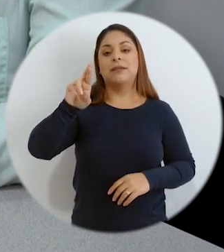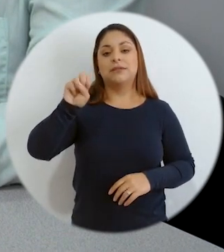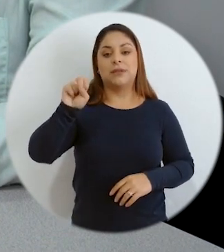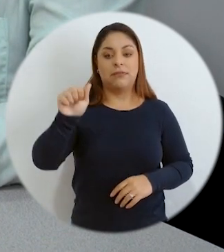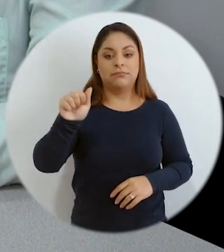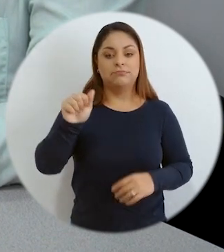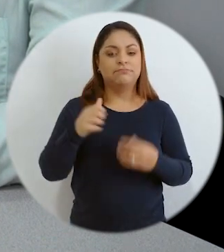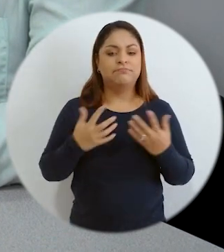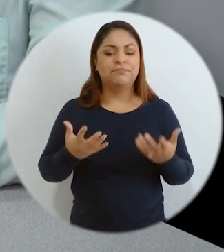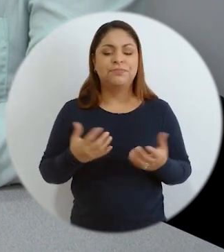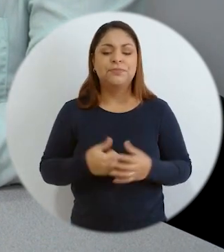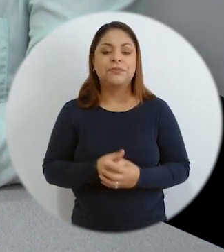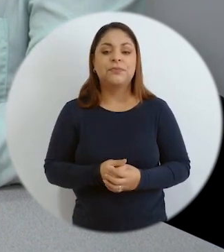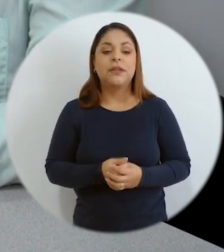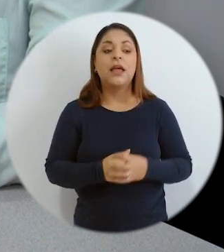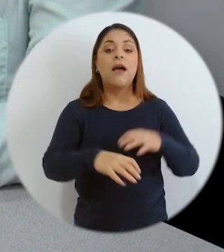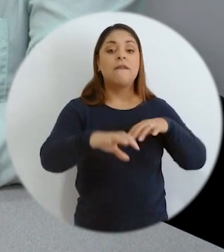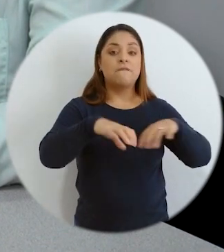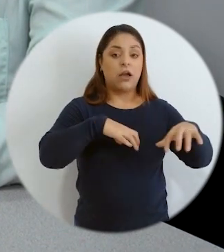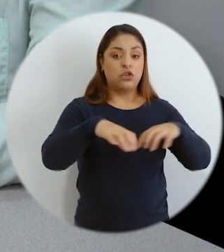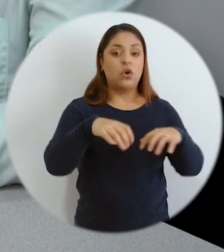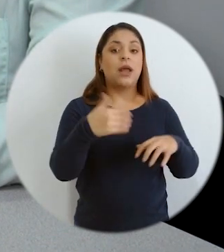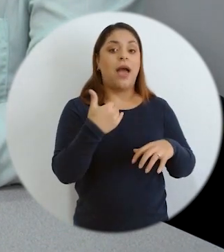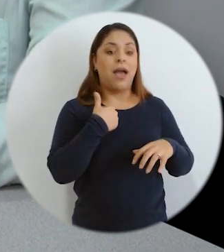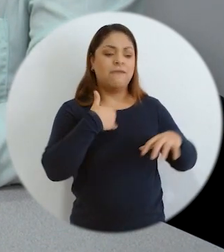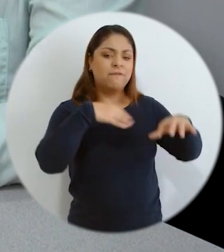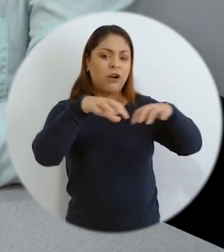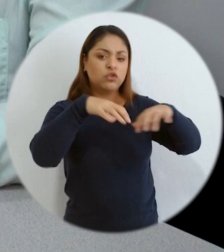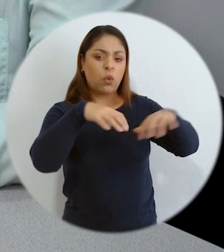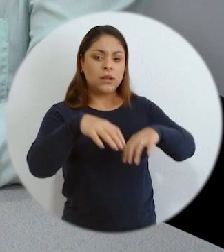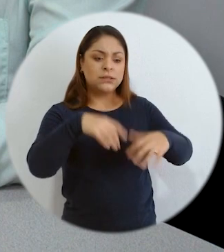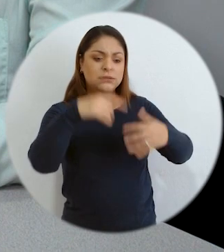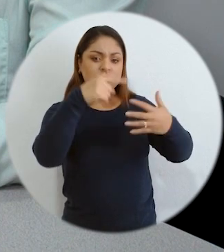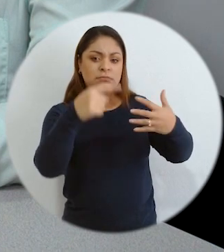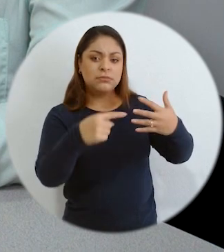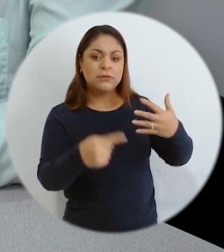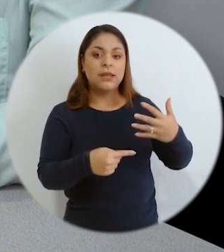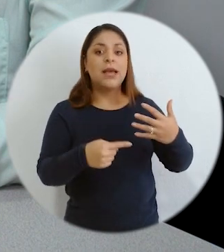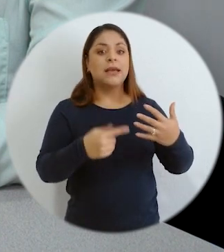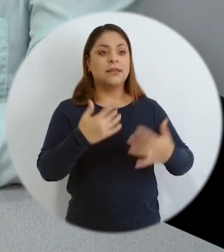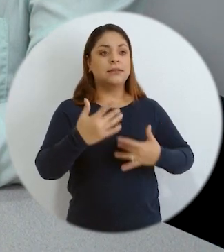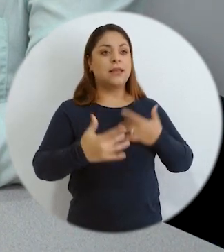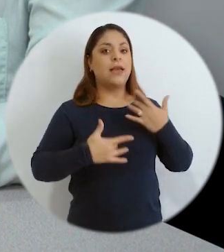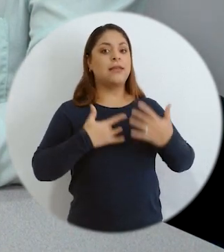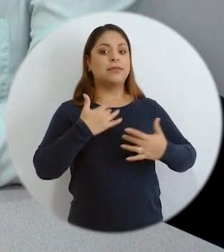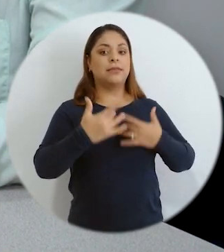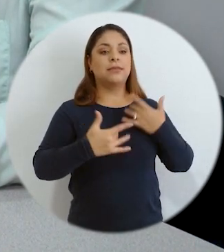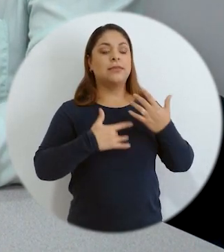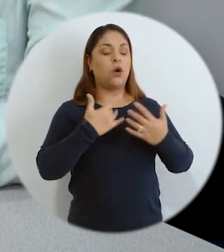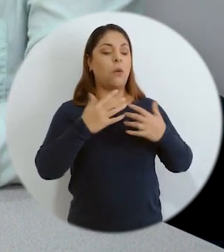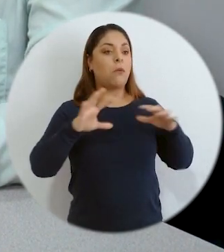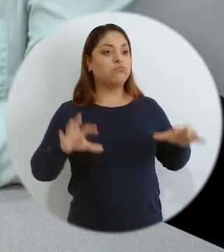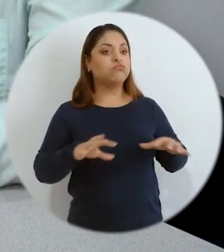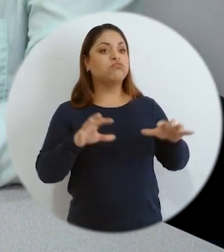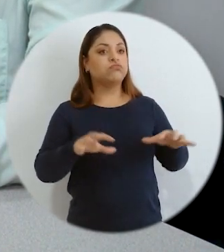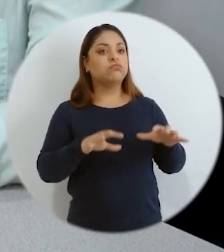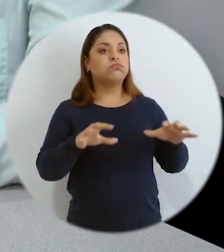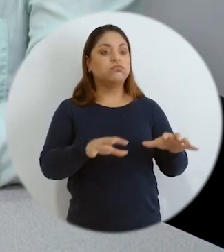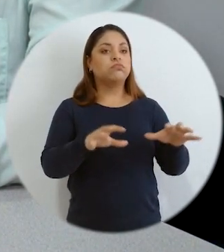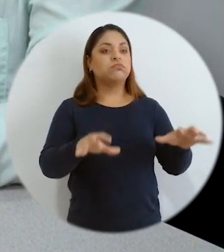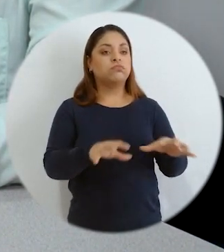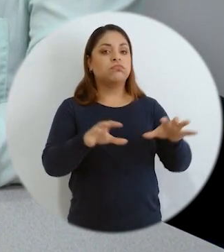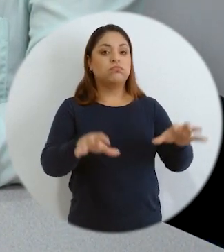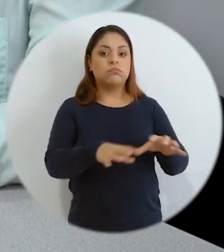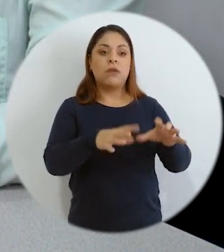lo que plantea es que hay una serie de factores que cuando se experimentan, sobre todo durante más tiempo y en